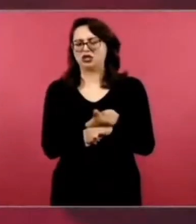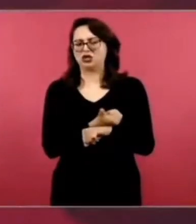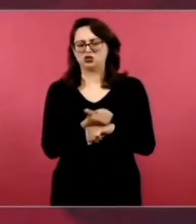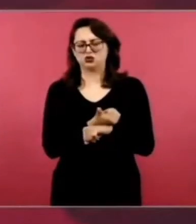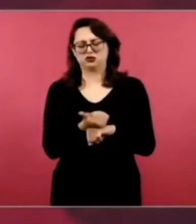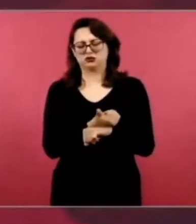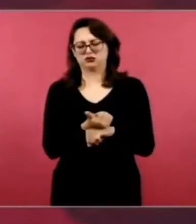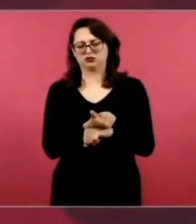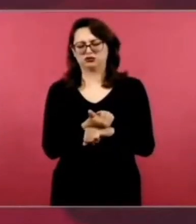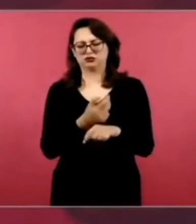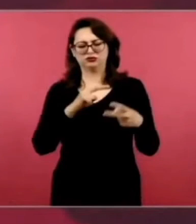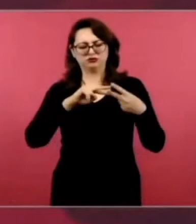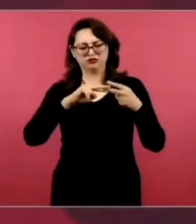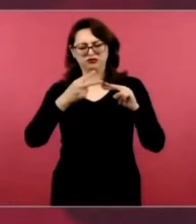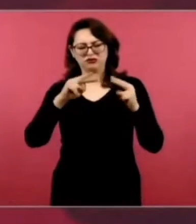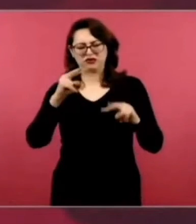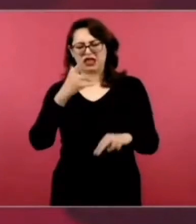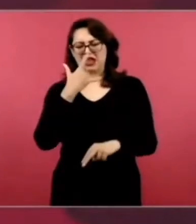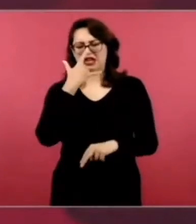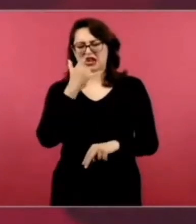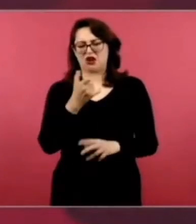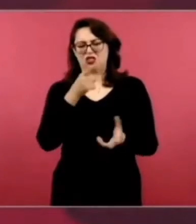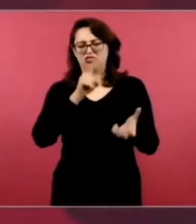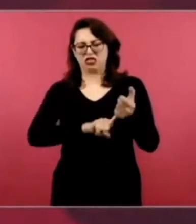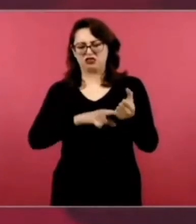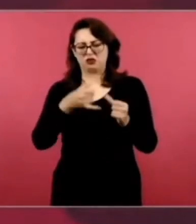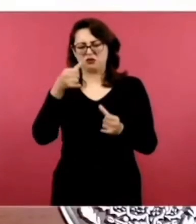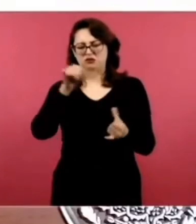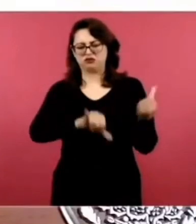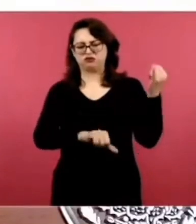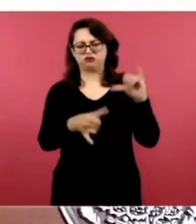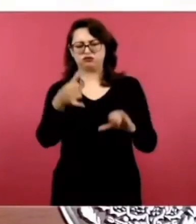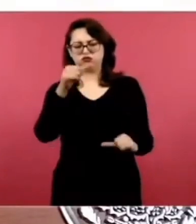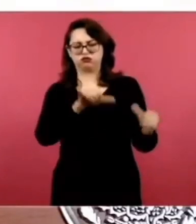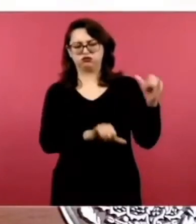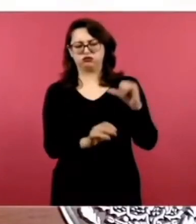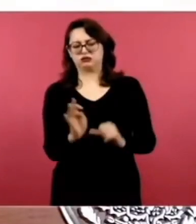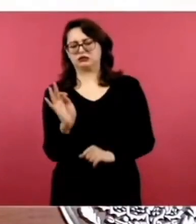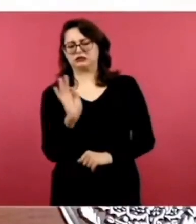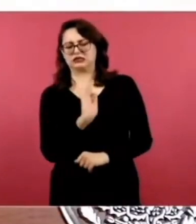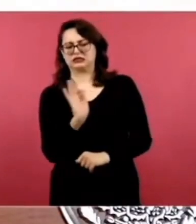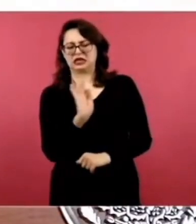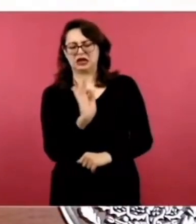que no se utilice en México para consumo doméstico.